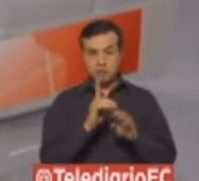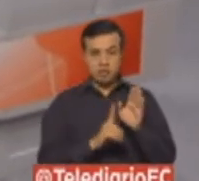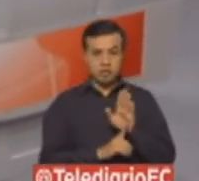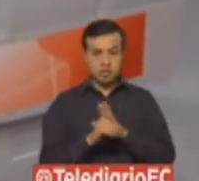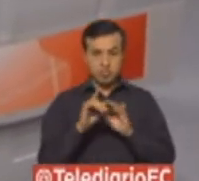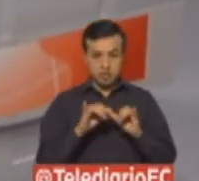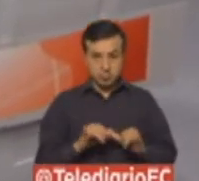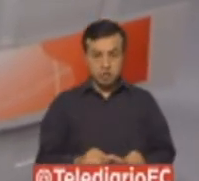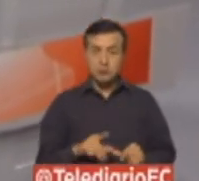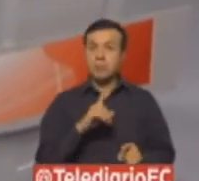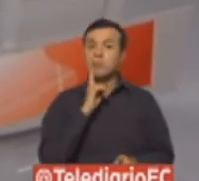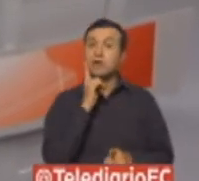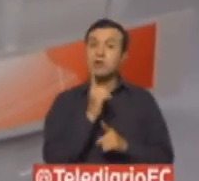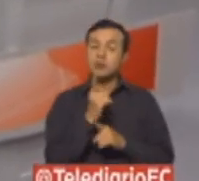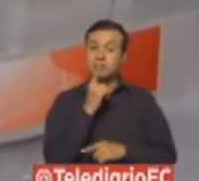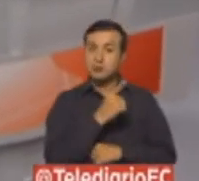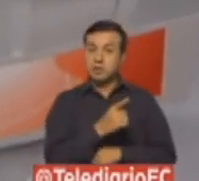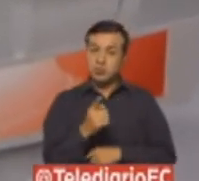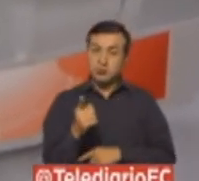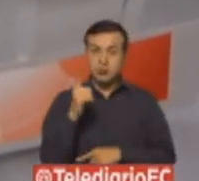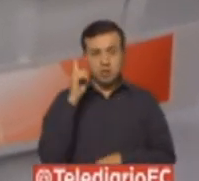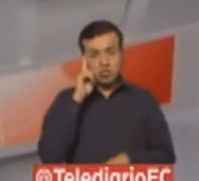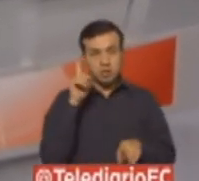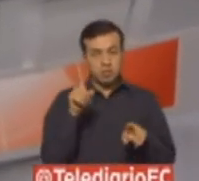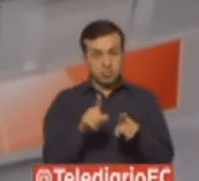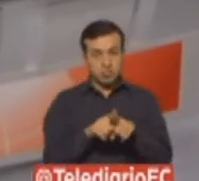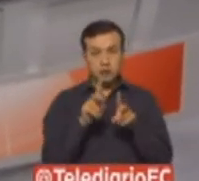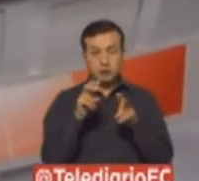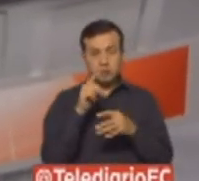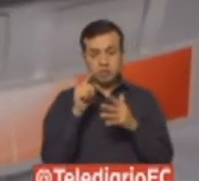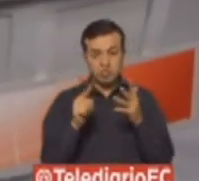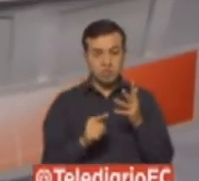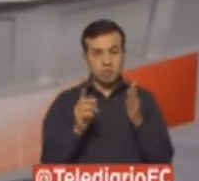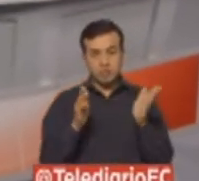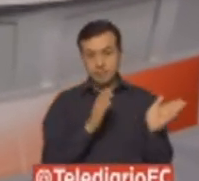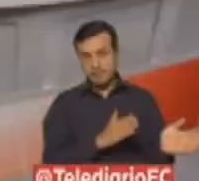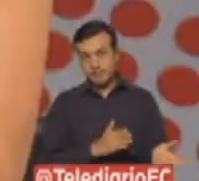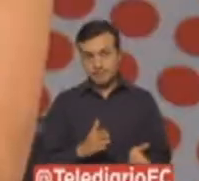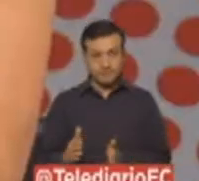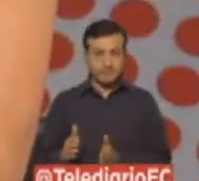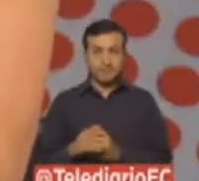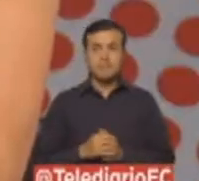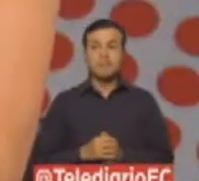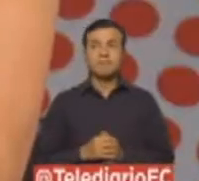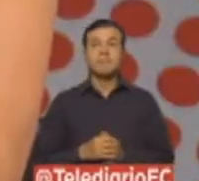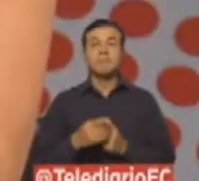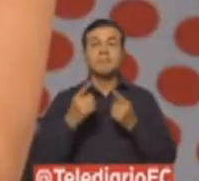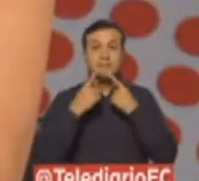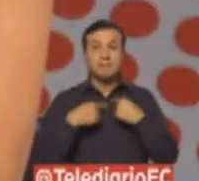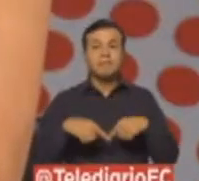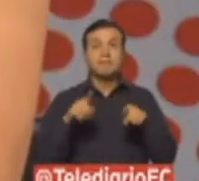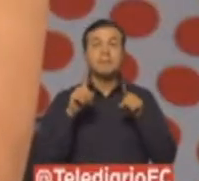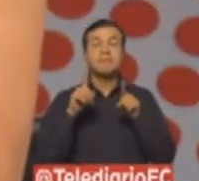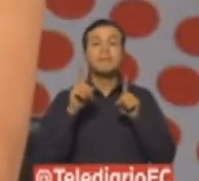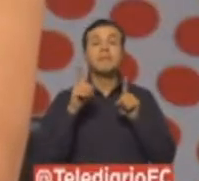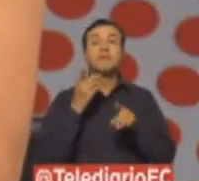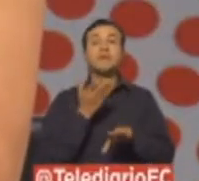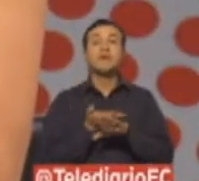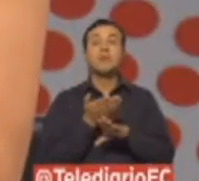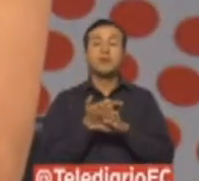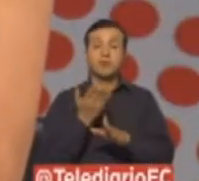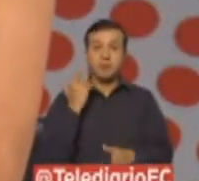sostenible y por eso es el acuerdo también sobre medidas de sostenibilidad luego que se dijo y la interrogante que se plantea